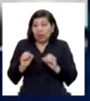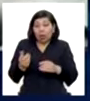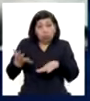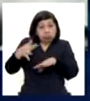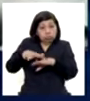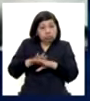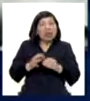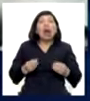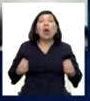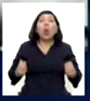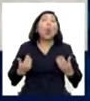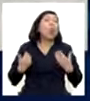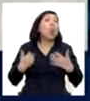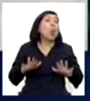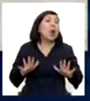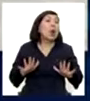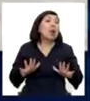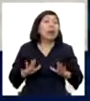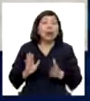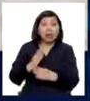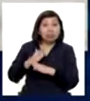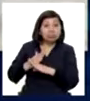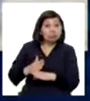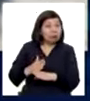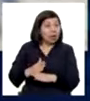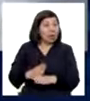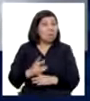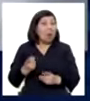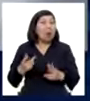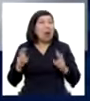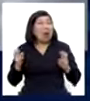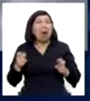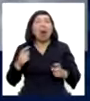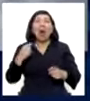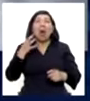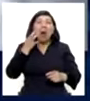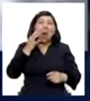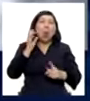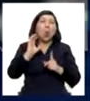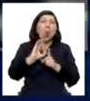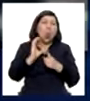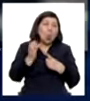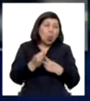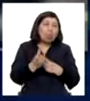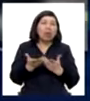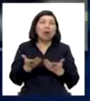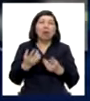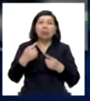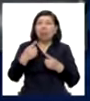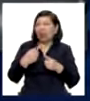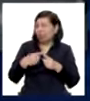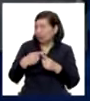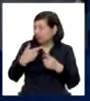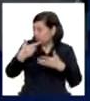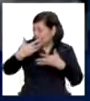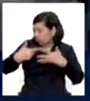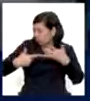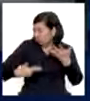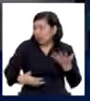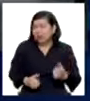de inclusión, vale decir, cualquier acto discriminatorio por temas de raza, cultural,